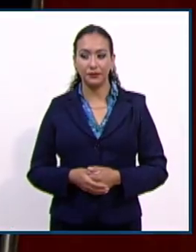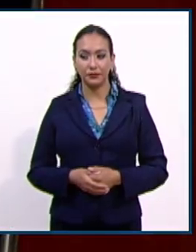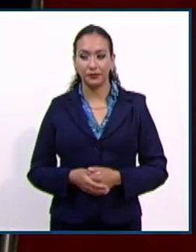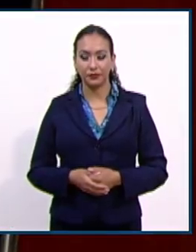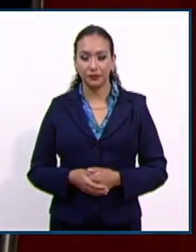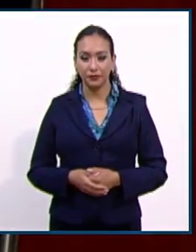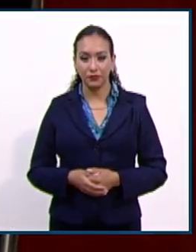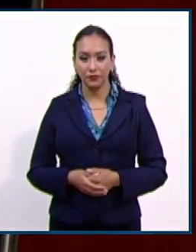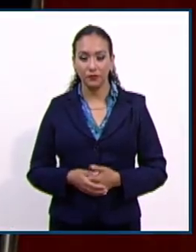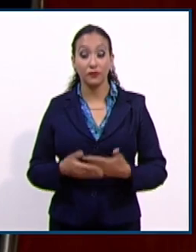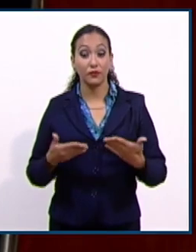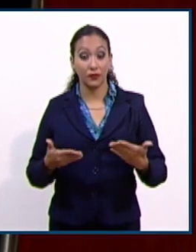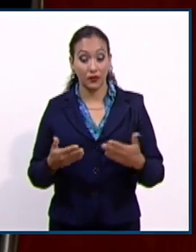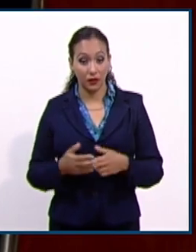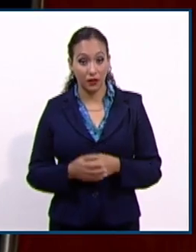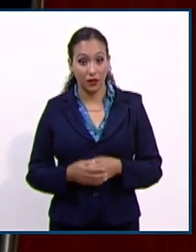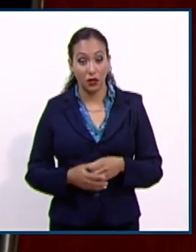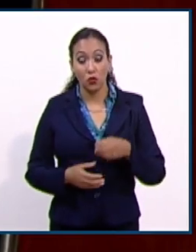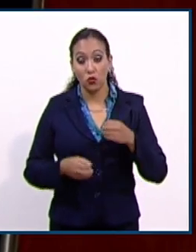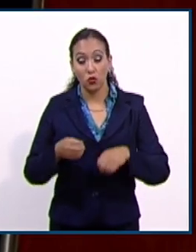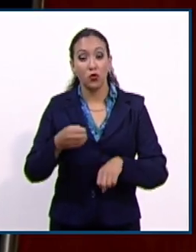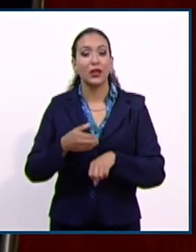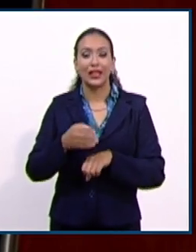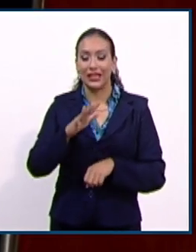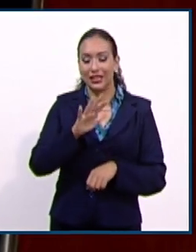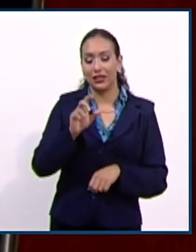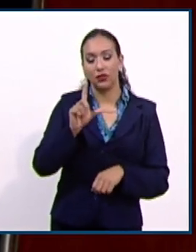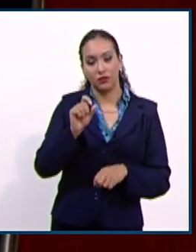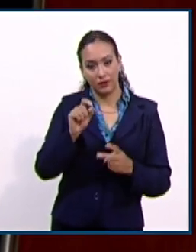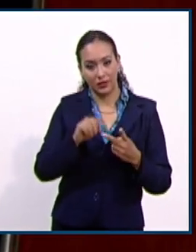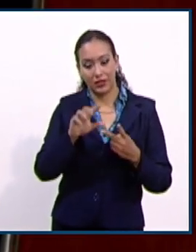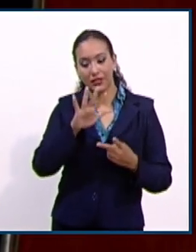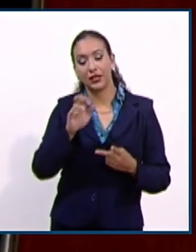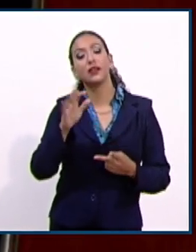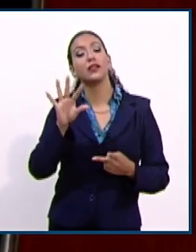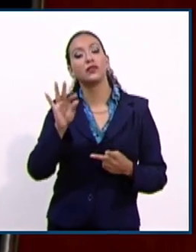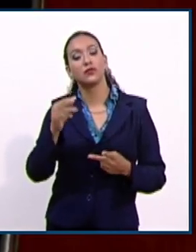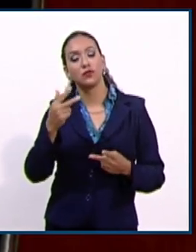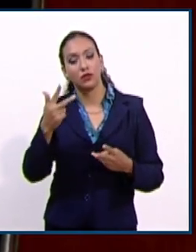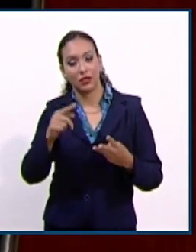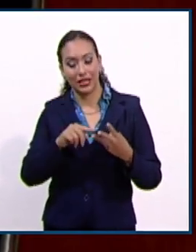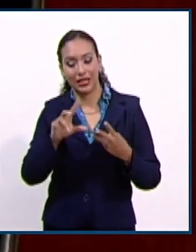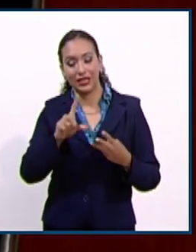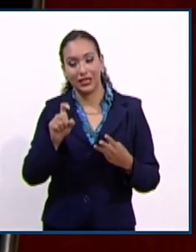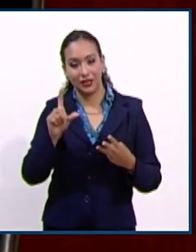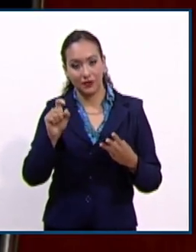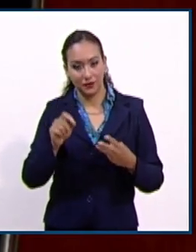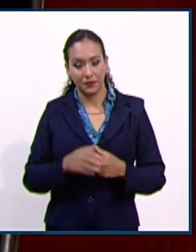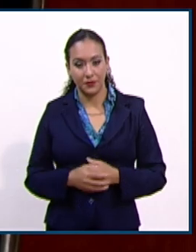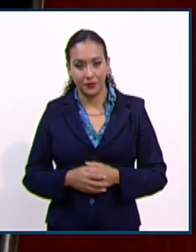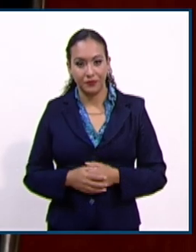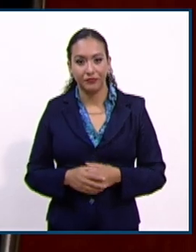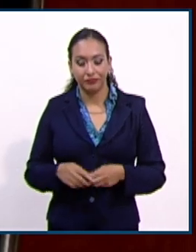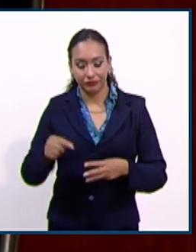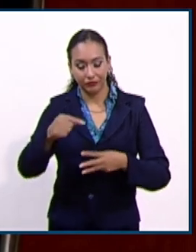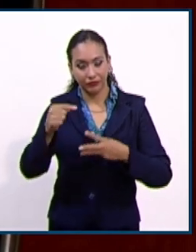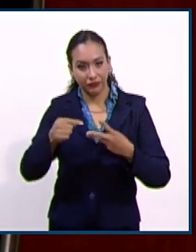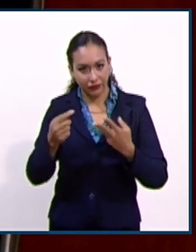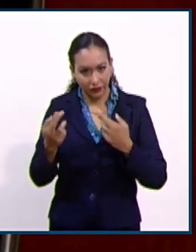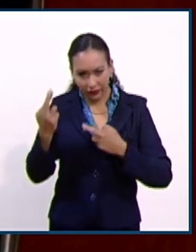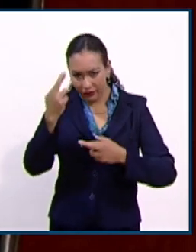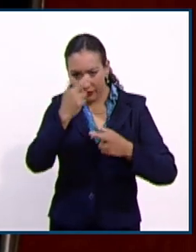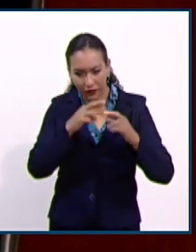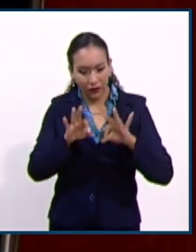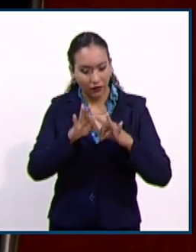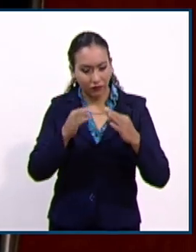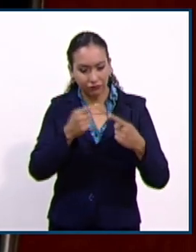En los juicios ciudadanos 520, 546 y 548, debido a que el acto reclamado se ha consumado de forma irreparable,